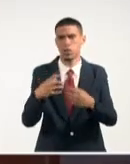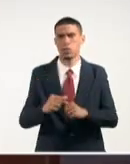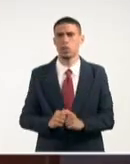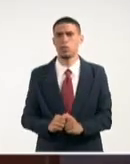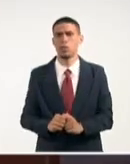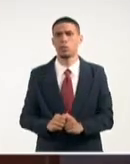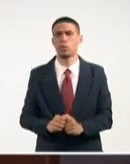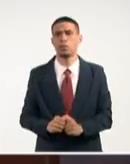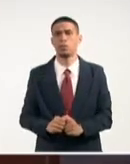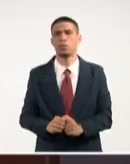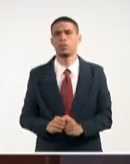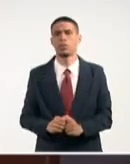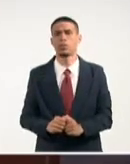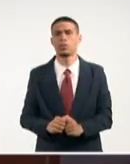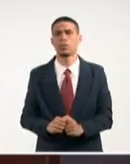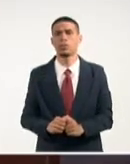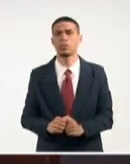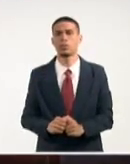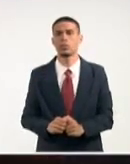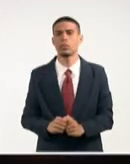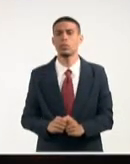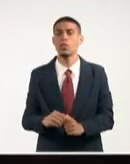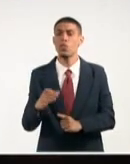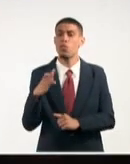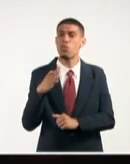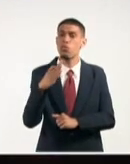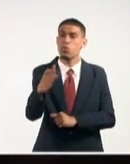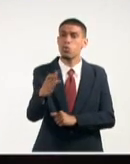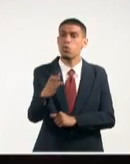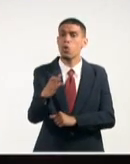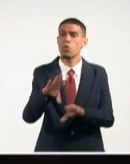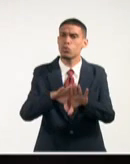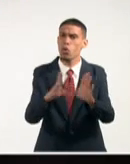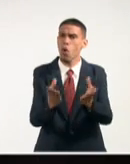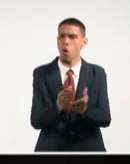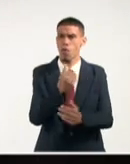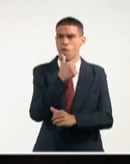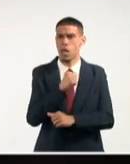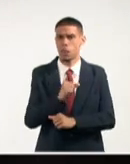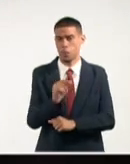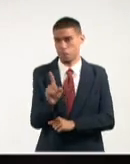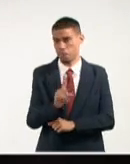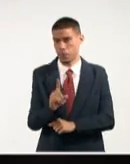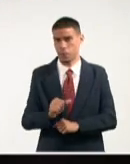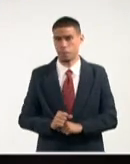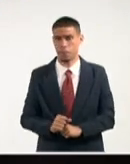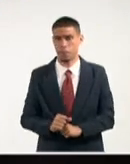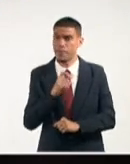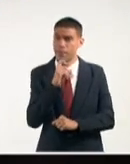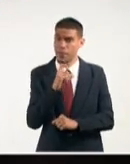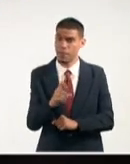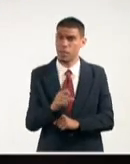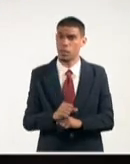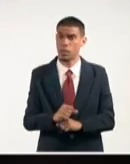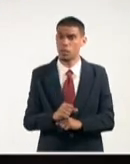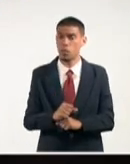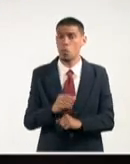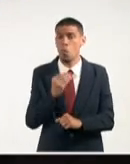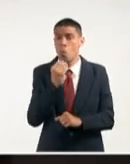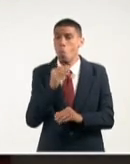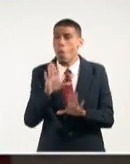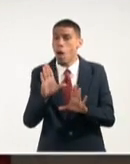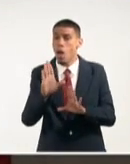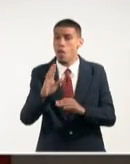engañamos creyendo que en lo adelante todo será fácil. Quizás en lo adelante